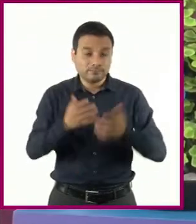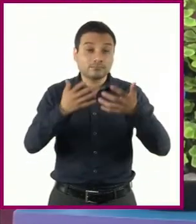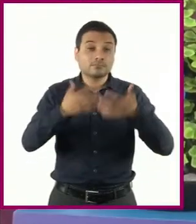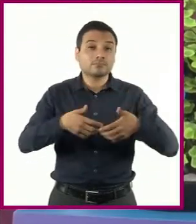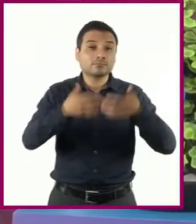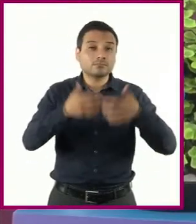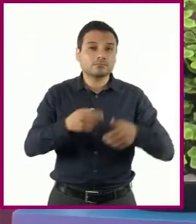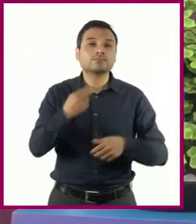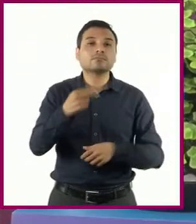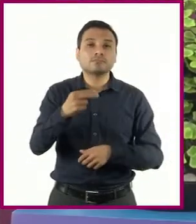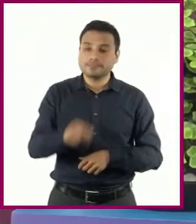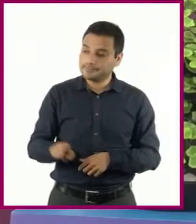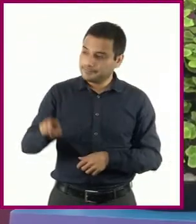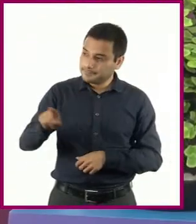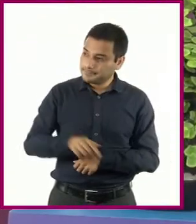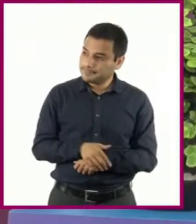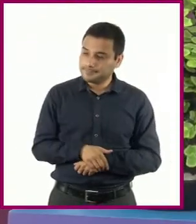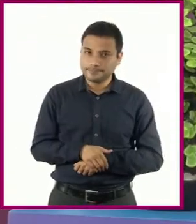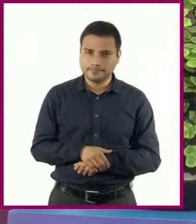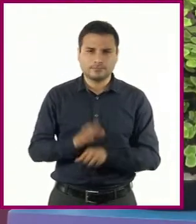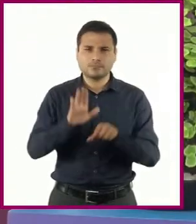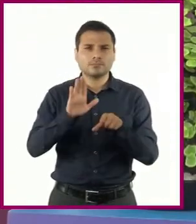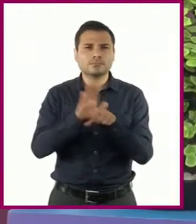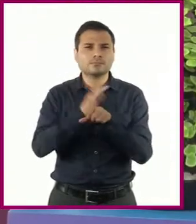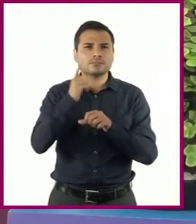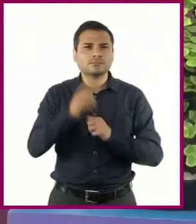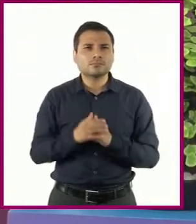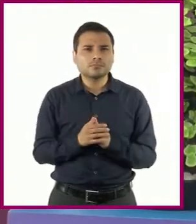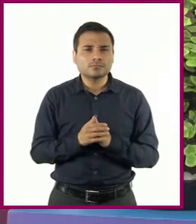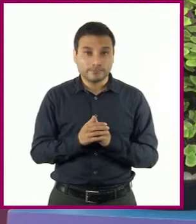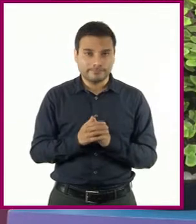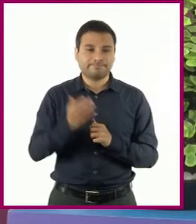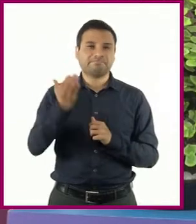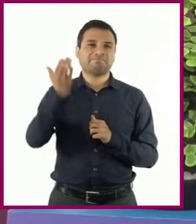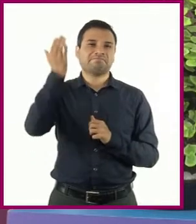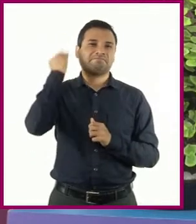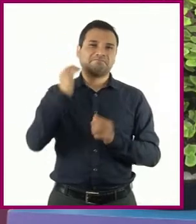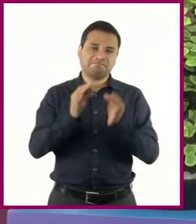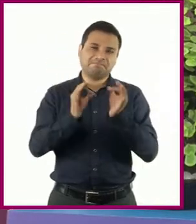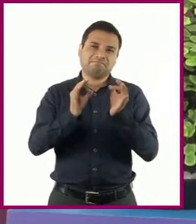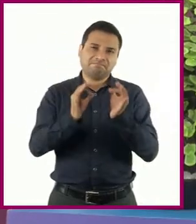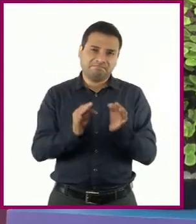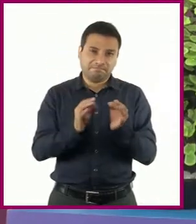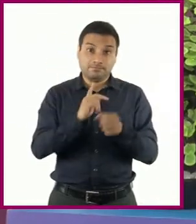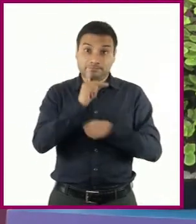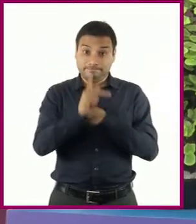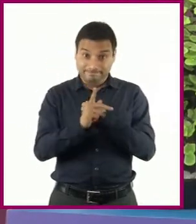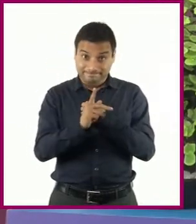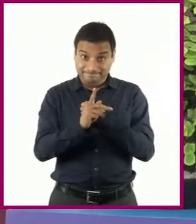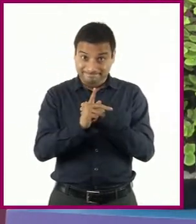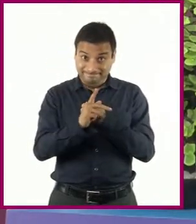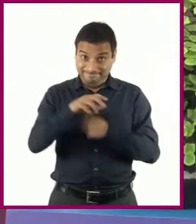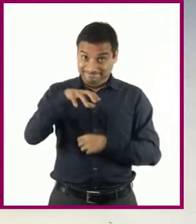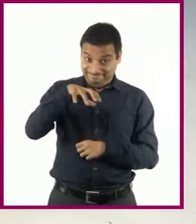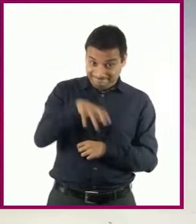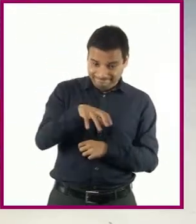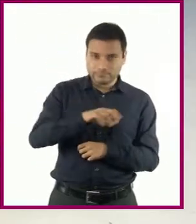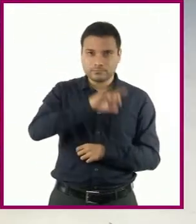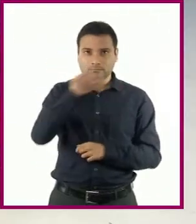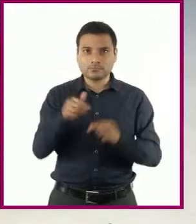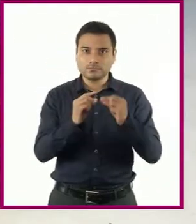llama transnacionales. Porque si bien en un principio se establecen en un país, van creciendo hasta tener